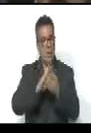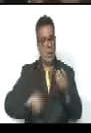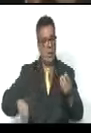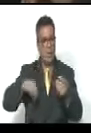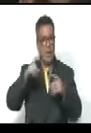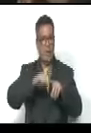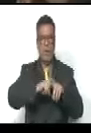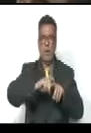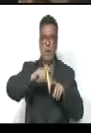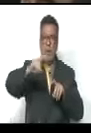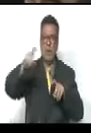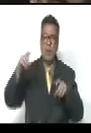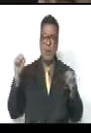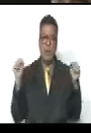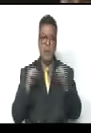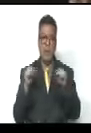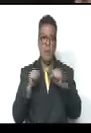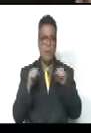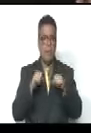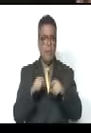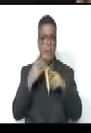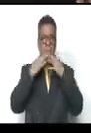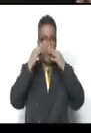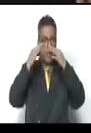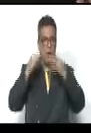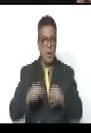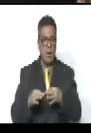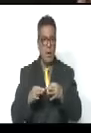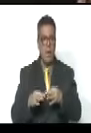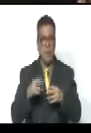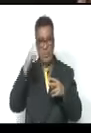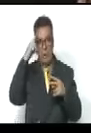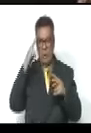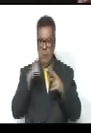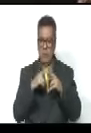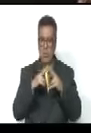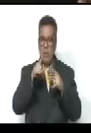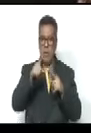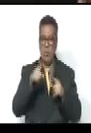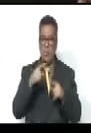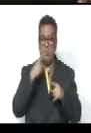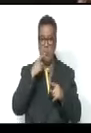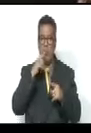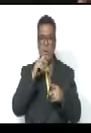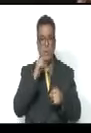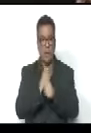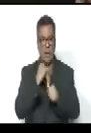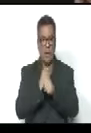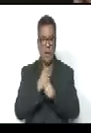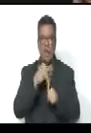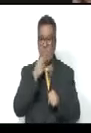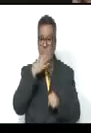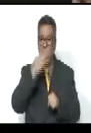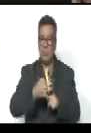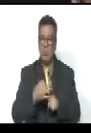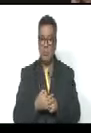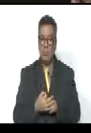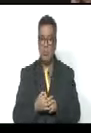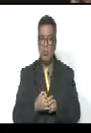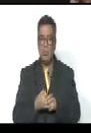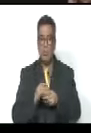al teleférico de Mérida. Realmente lo que me encontré allí fue una obra majestuosa, de